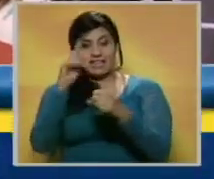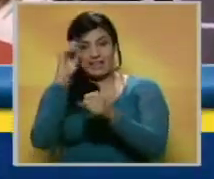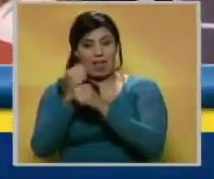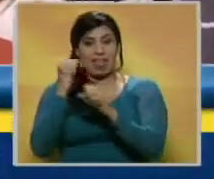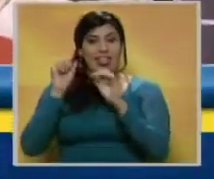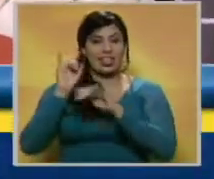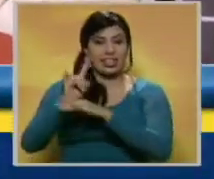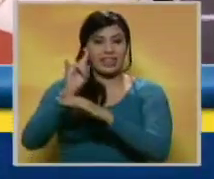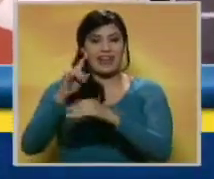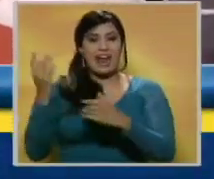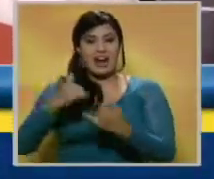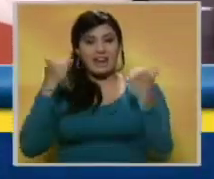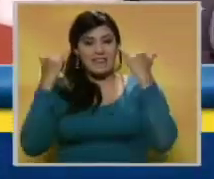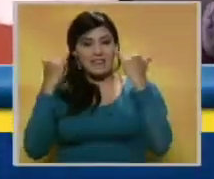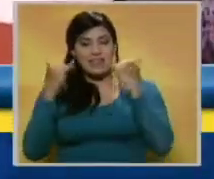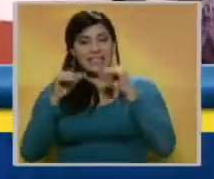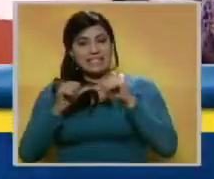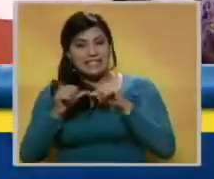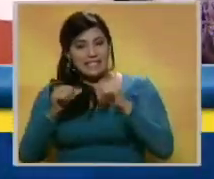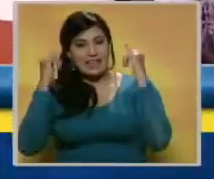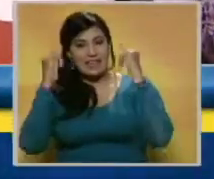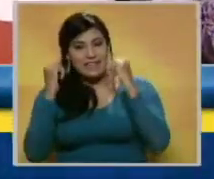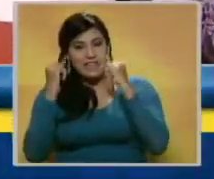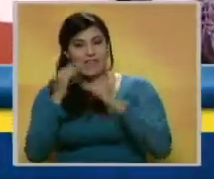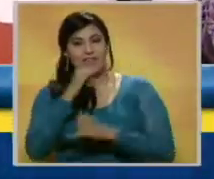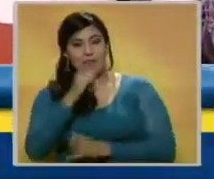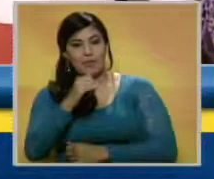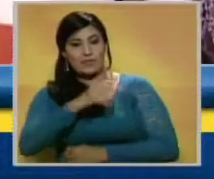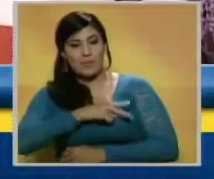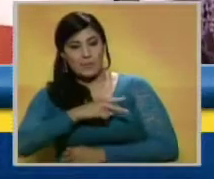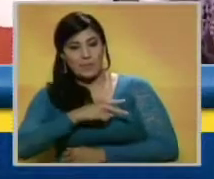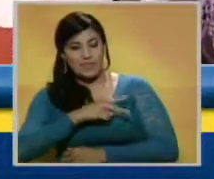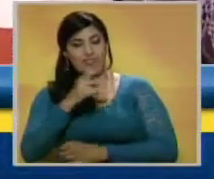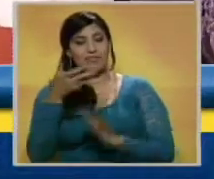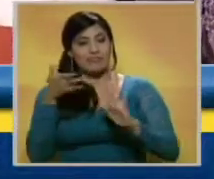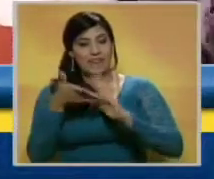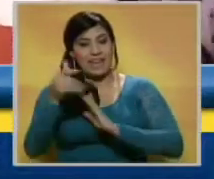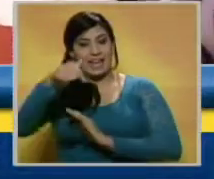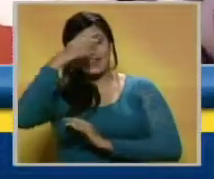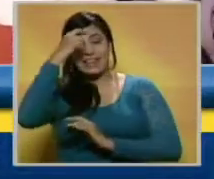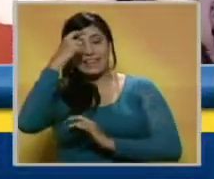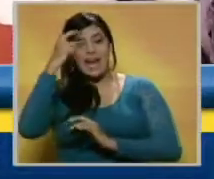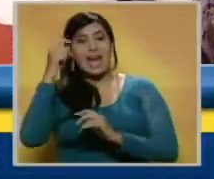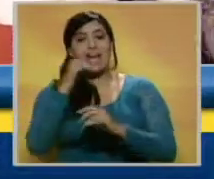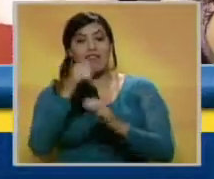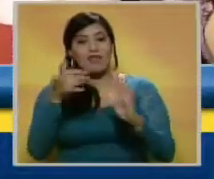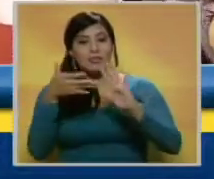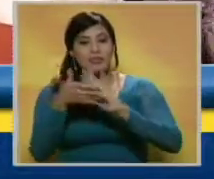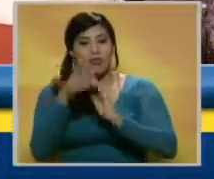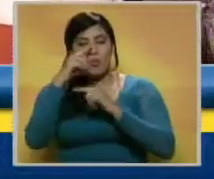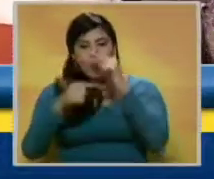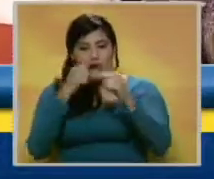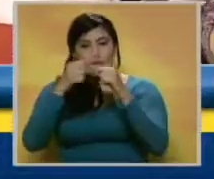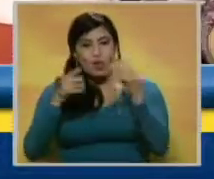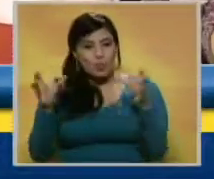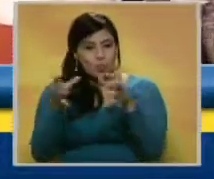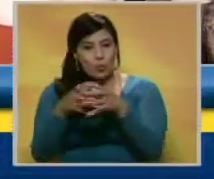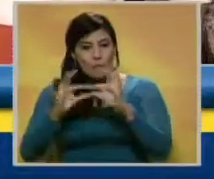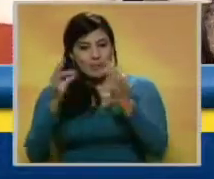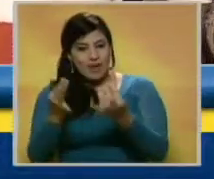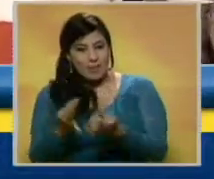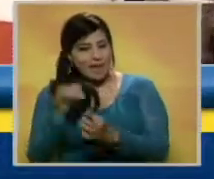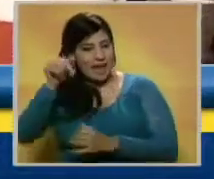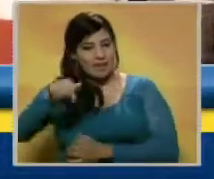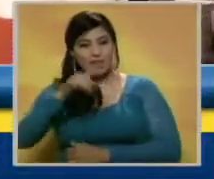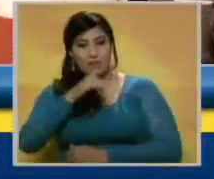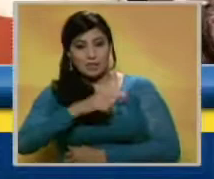Nos vinimos para acá a celebrar, a seguir la celebración del Día del Periodista de Venevisión, esta celebración anual que nos reúne a todos como familia